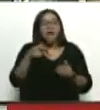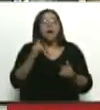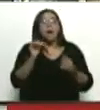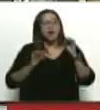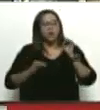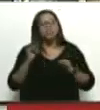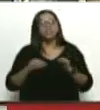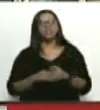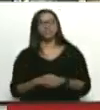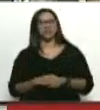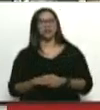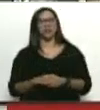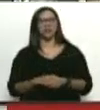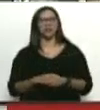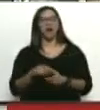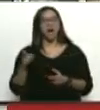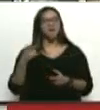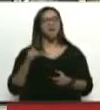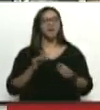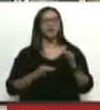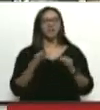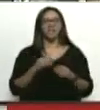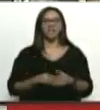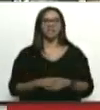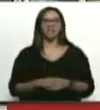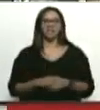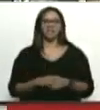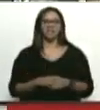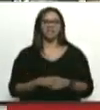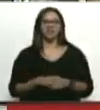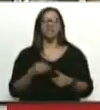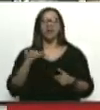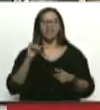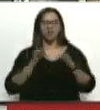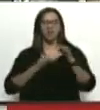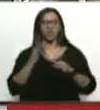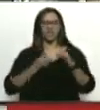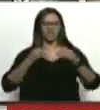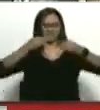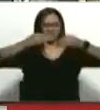Ahí va a haber justicia. Va a haber justicia. Se los aseguramos.